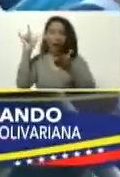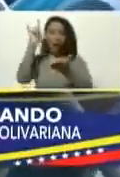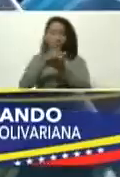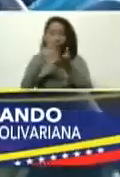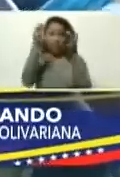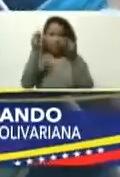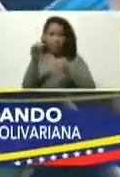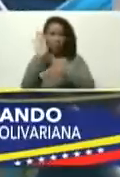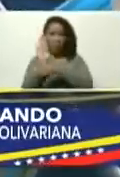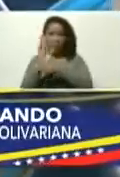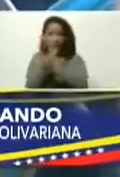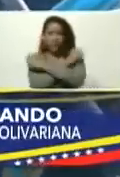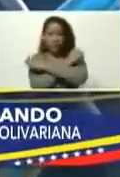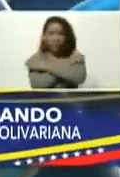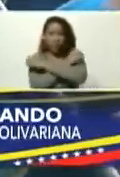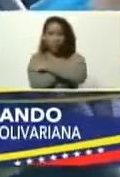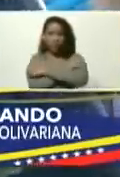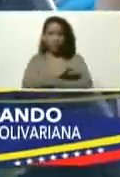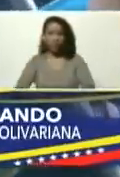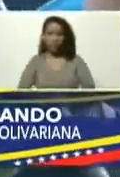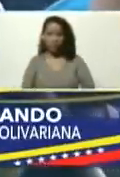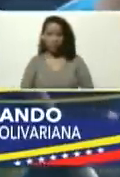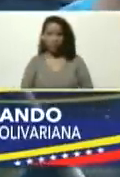segura. Felicitaciones.